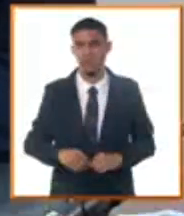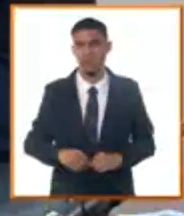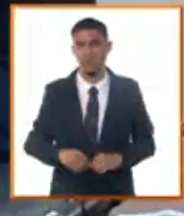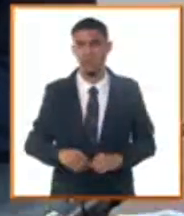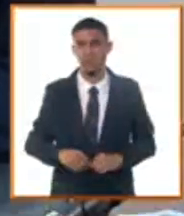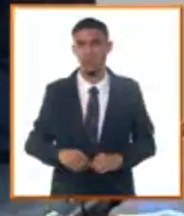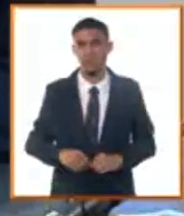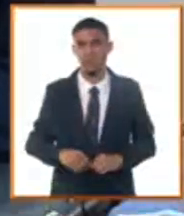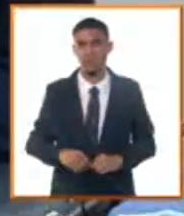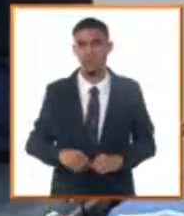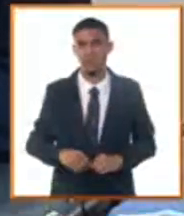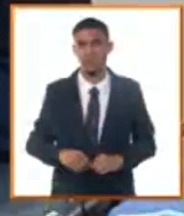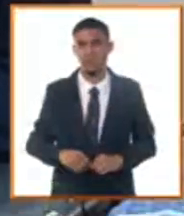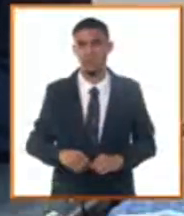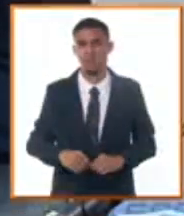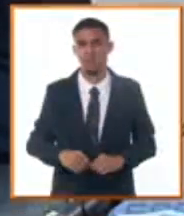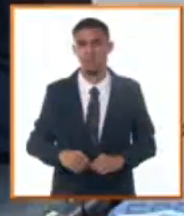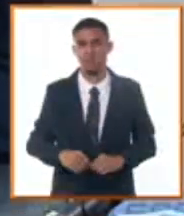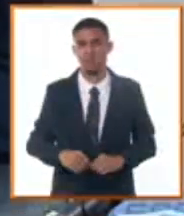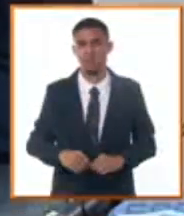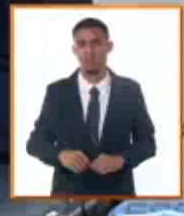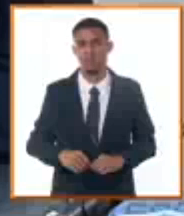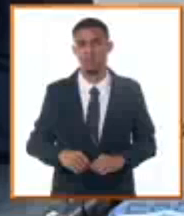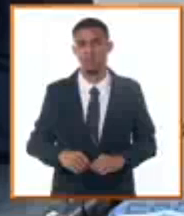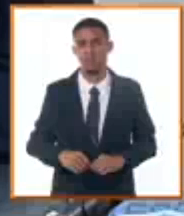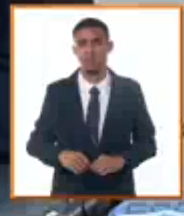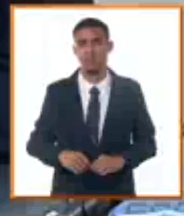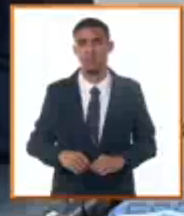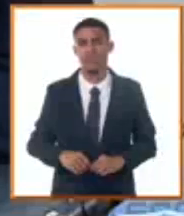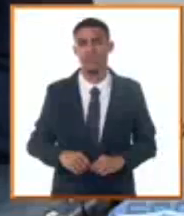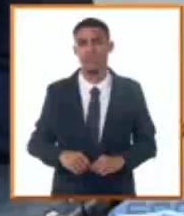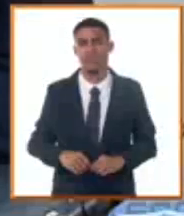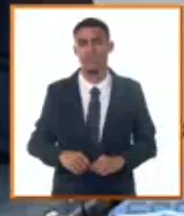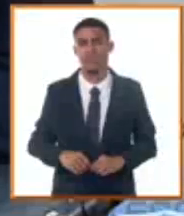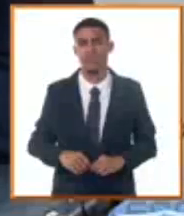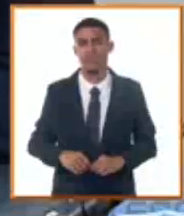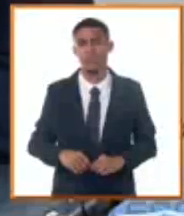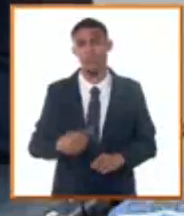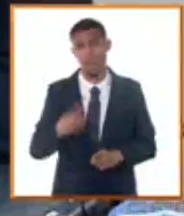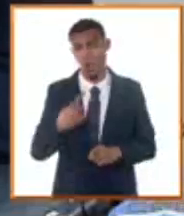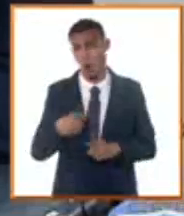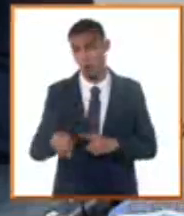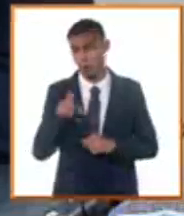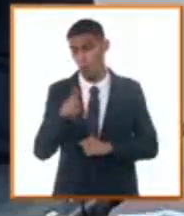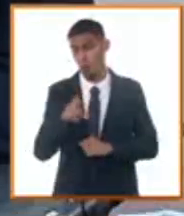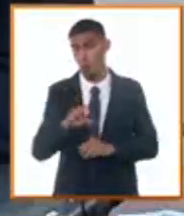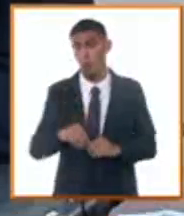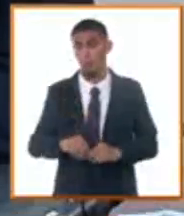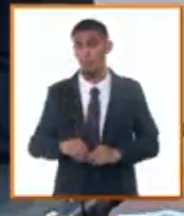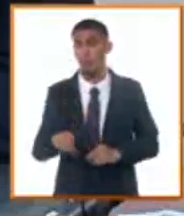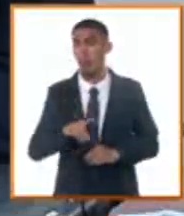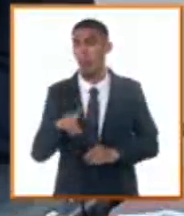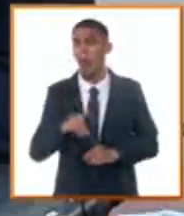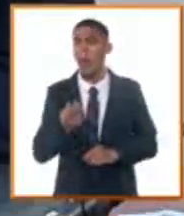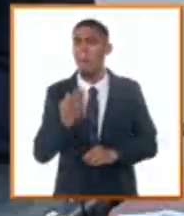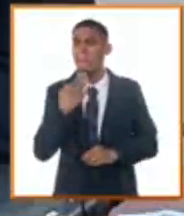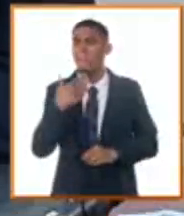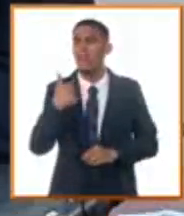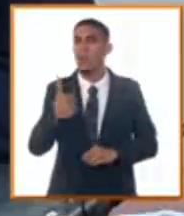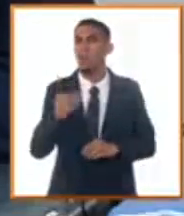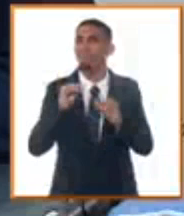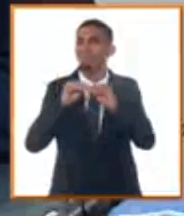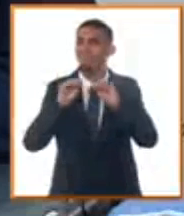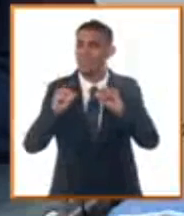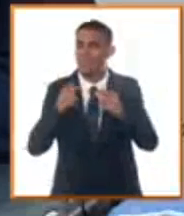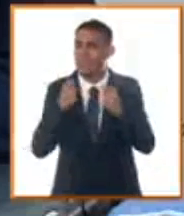que no porque sea la última es menos importante, tenemos que potenciar el uso del monedero